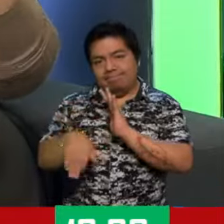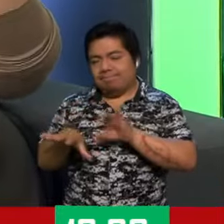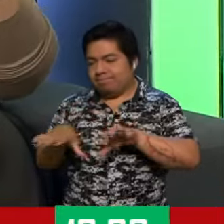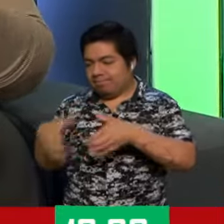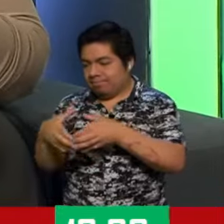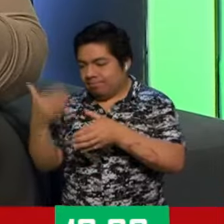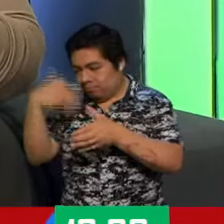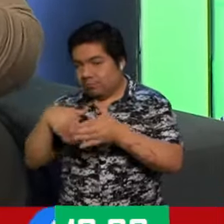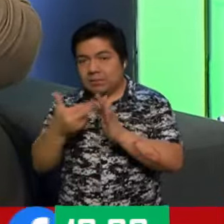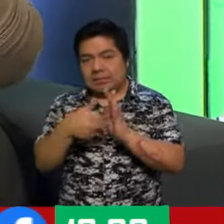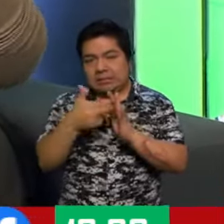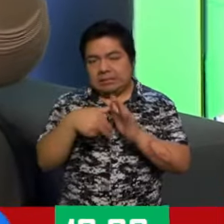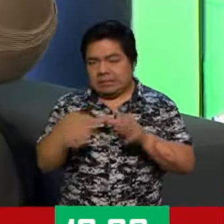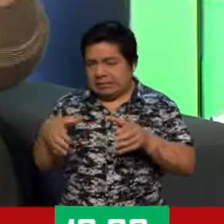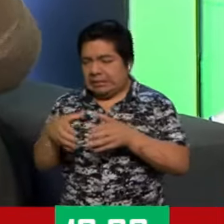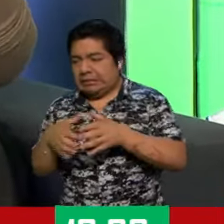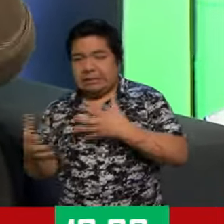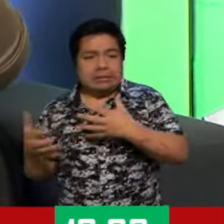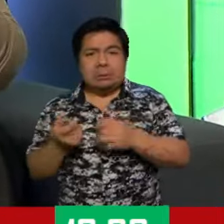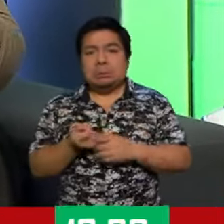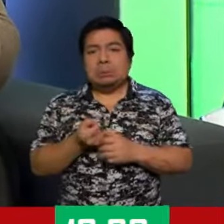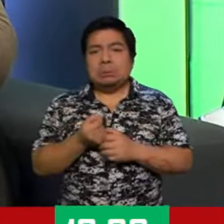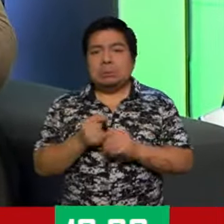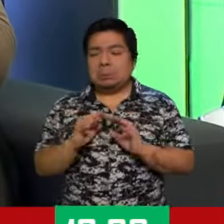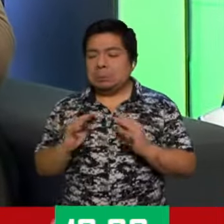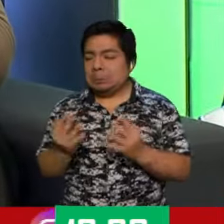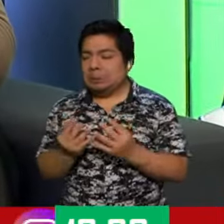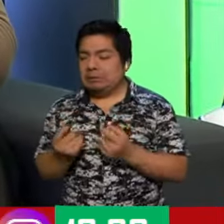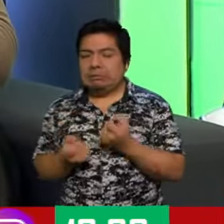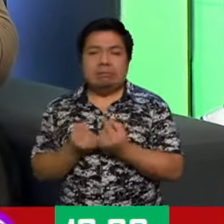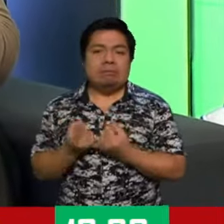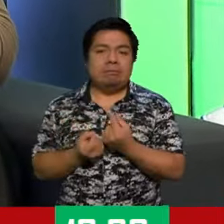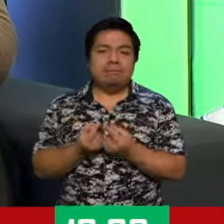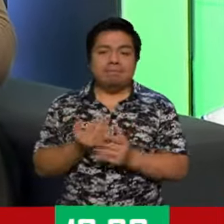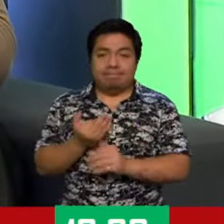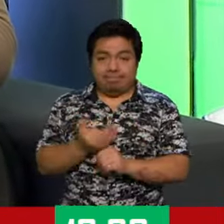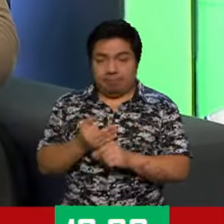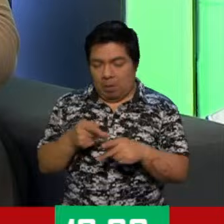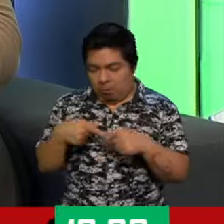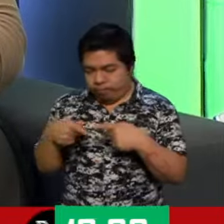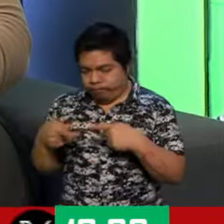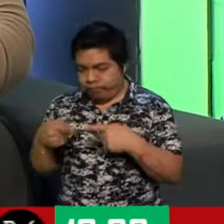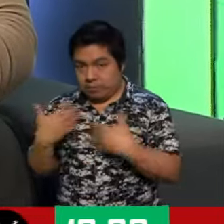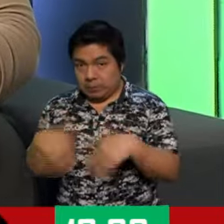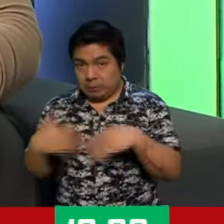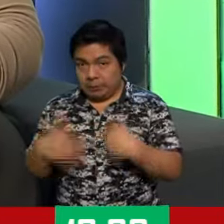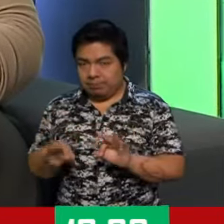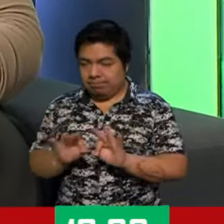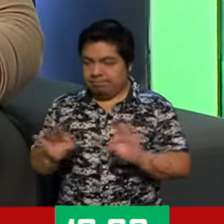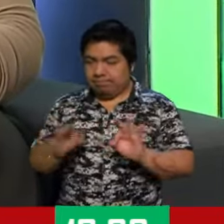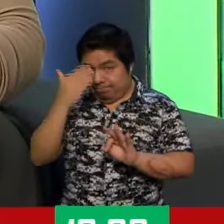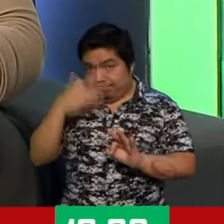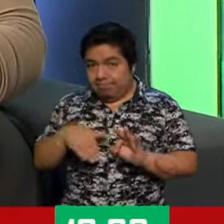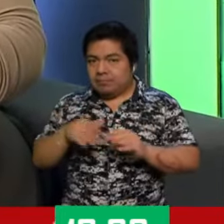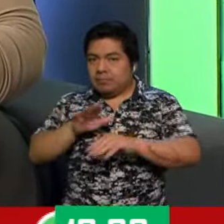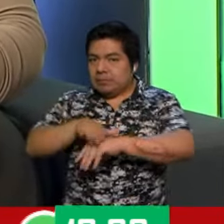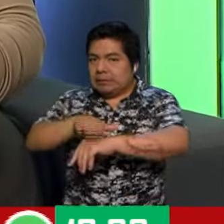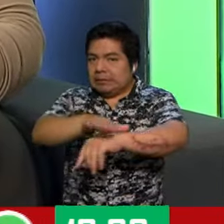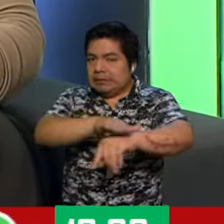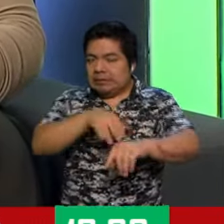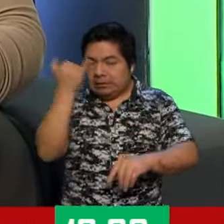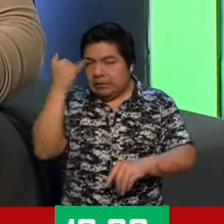los talleres. Sí. Estamos luego muy poquitos trabajando y estamos preparando algo muy, muy grande que tenemos muchas más ideas.